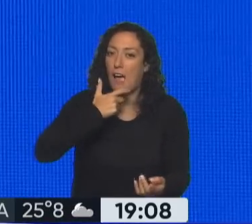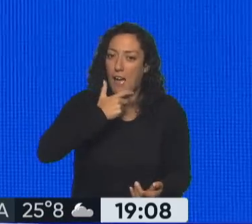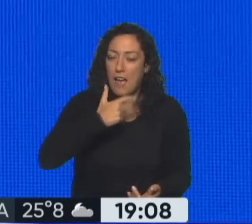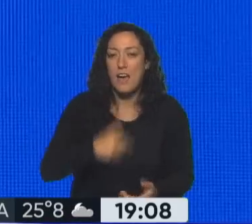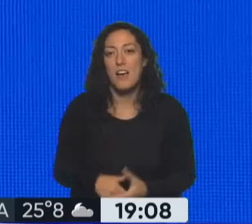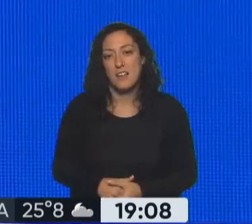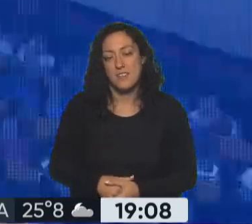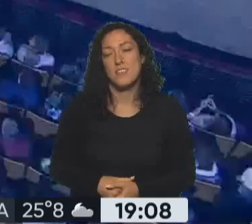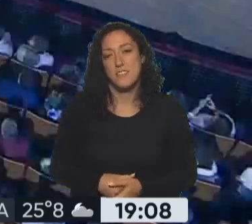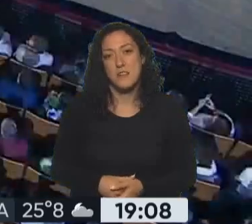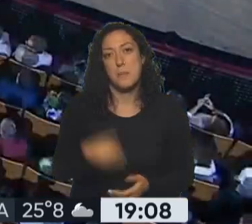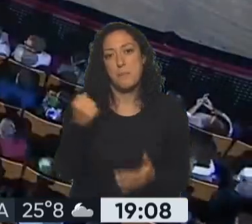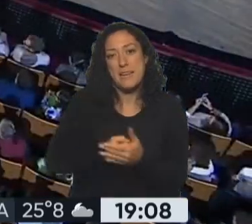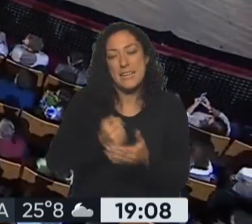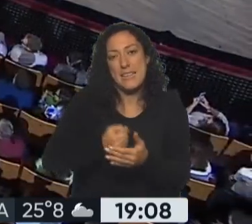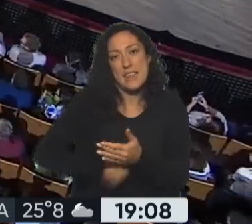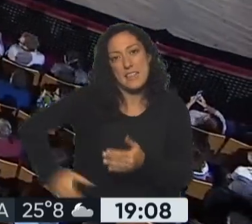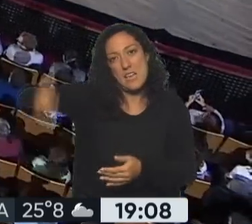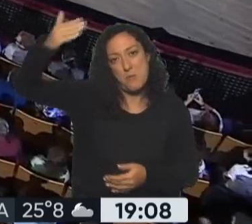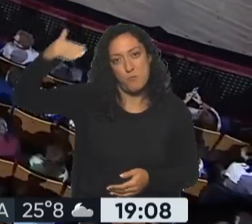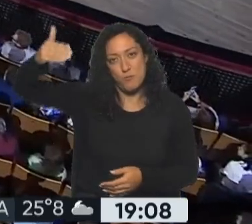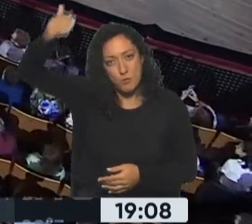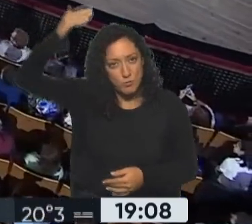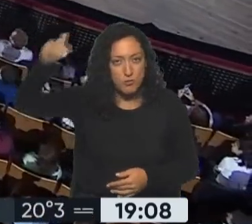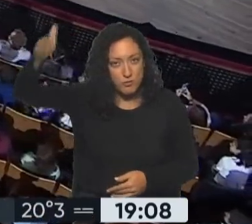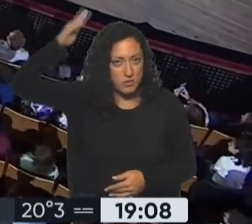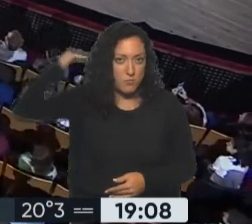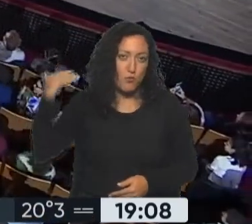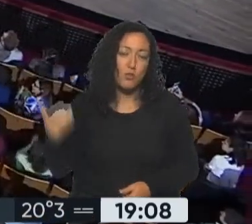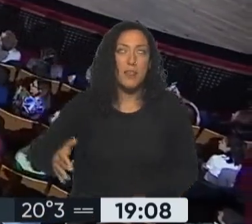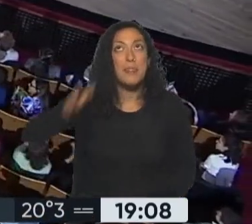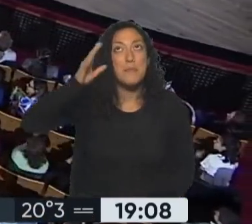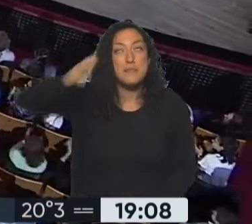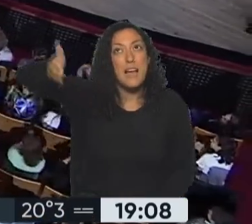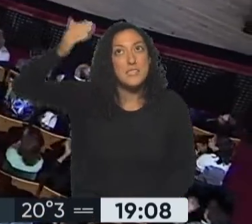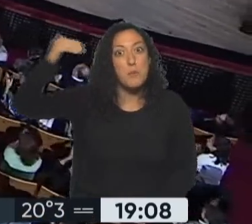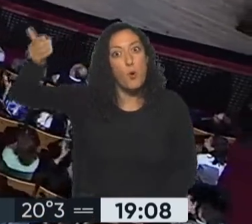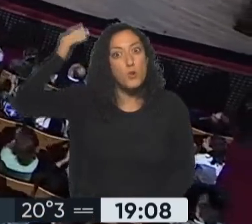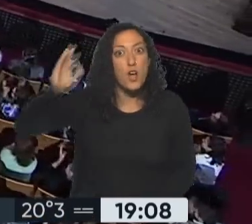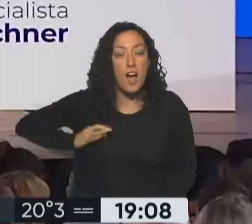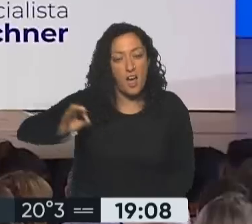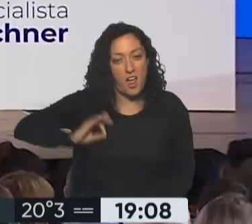Tempi, ¿no? Oltre y Tempi, muy lejano, demasiado por los años.